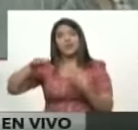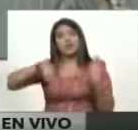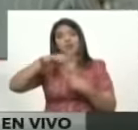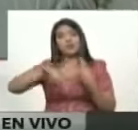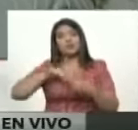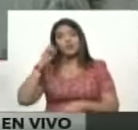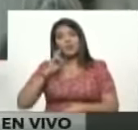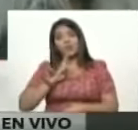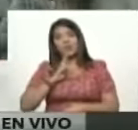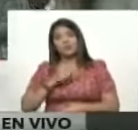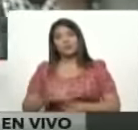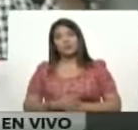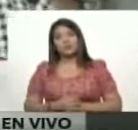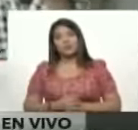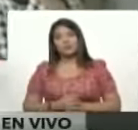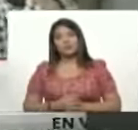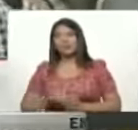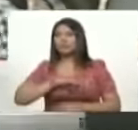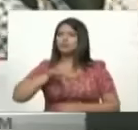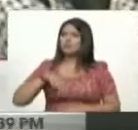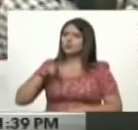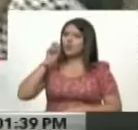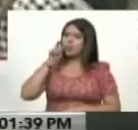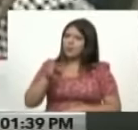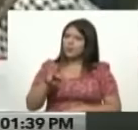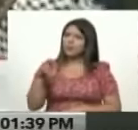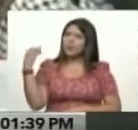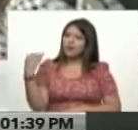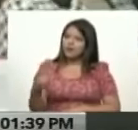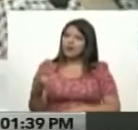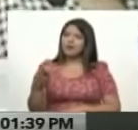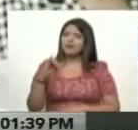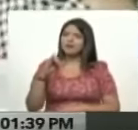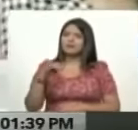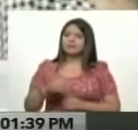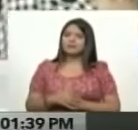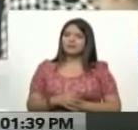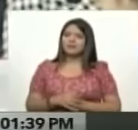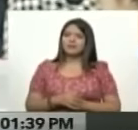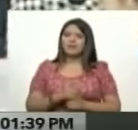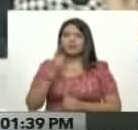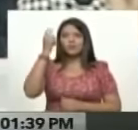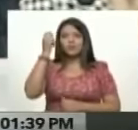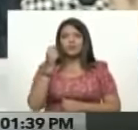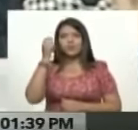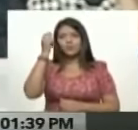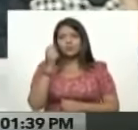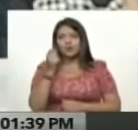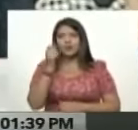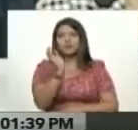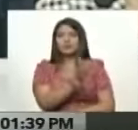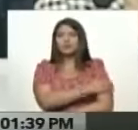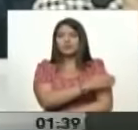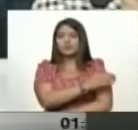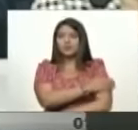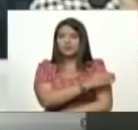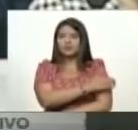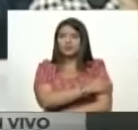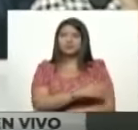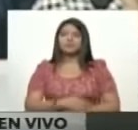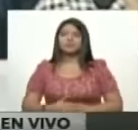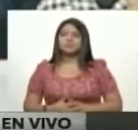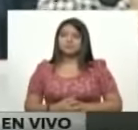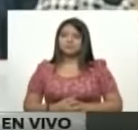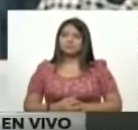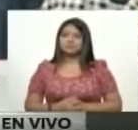bolivariana observamos la instalación de un parlamento de derecha, de un parlamento burgués,